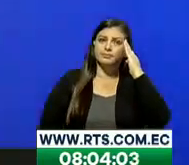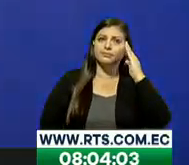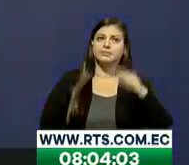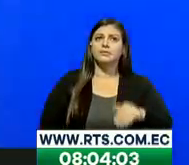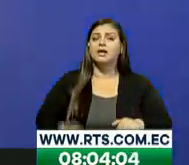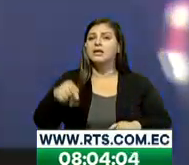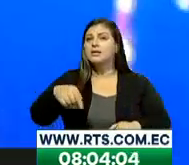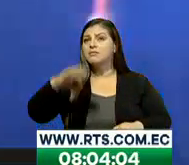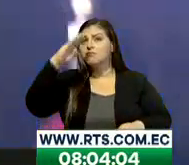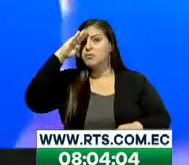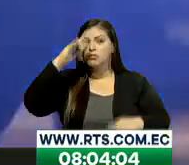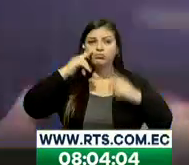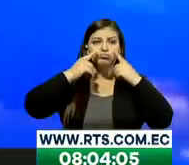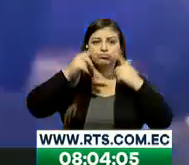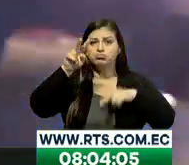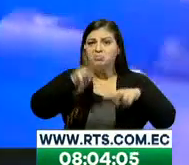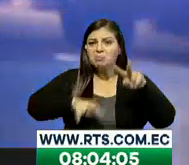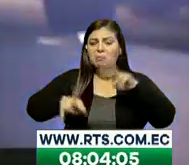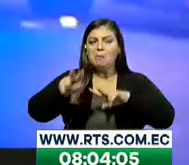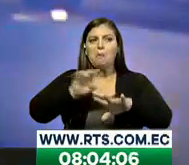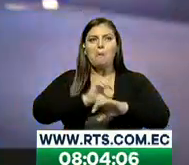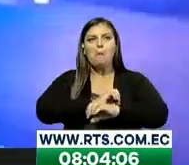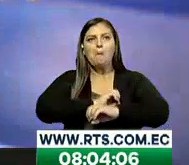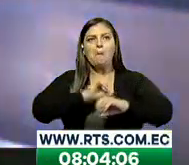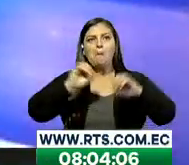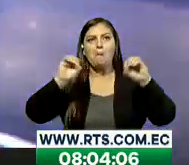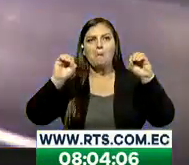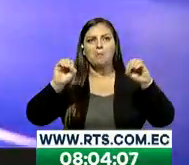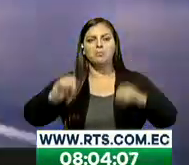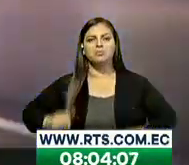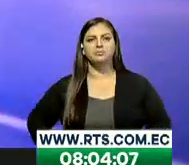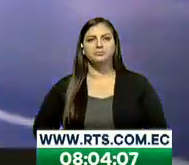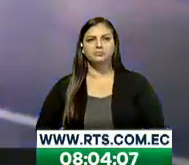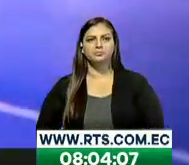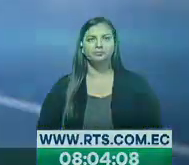rescate. Informó Jorge Salazar.